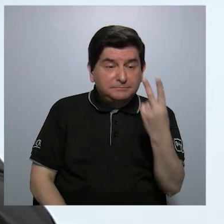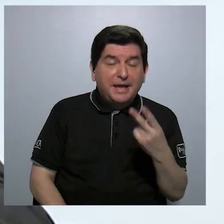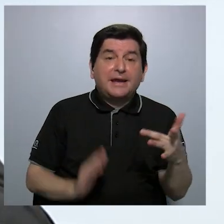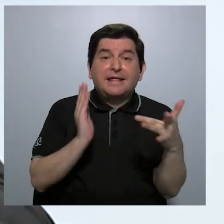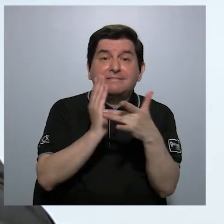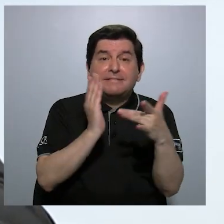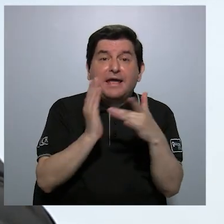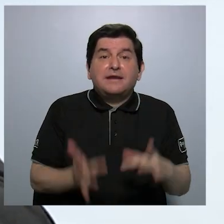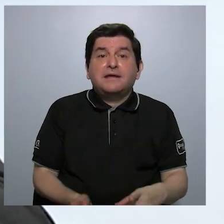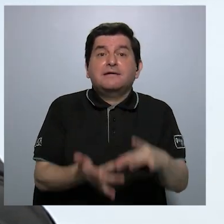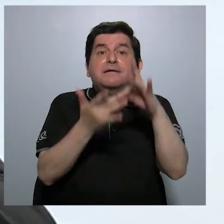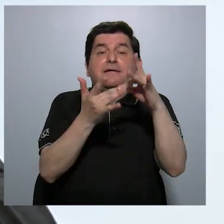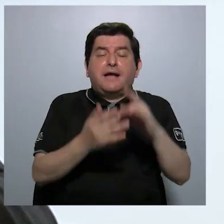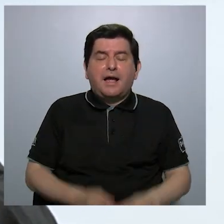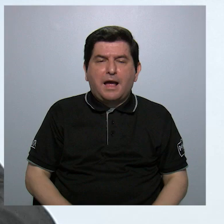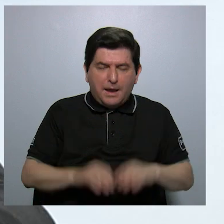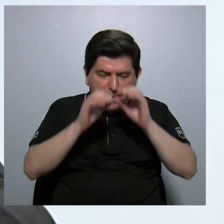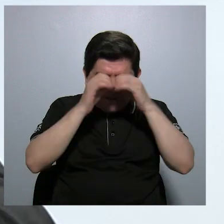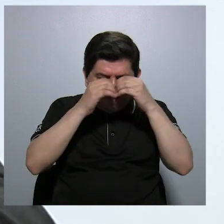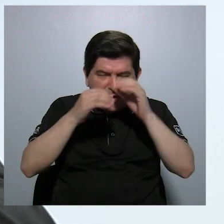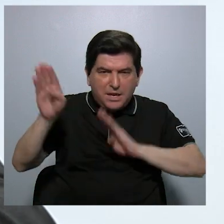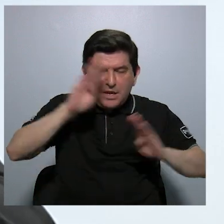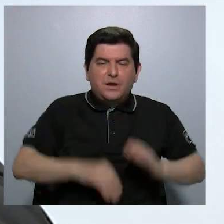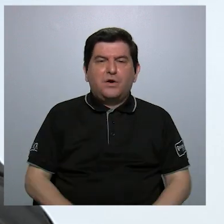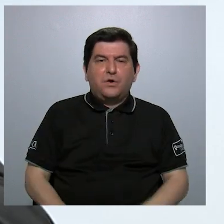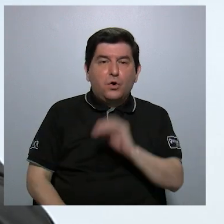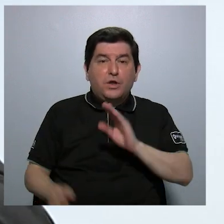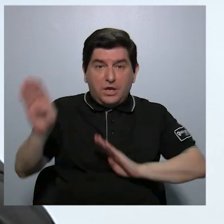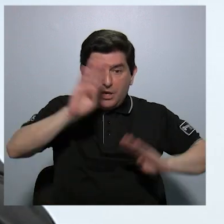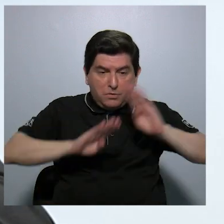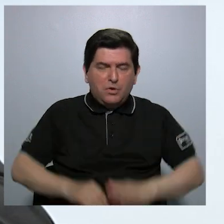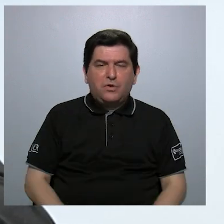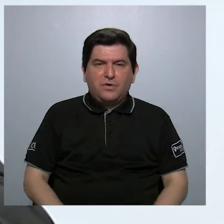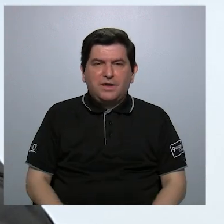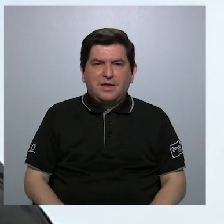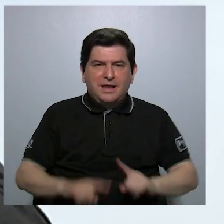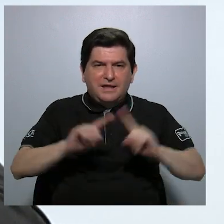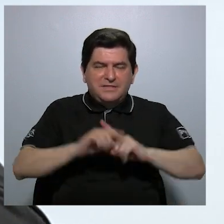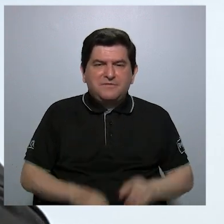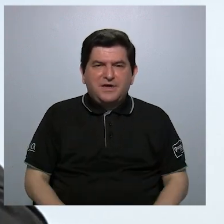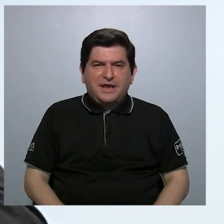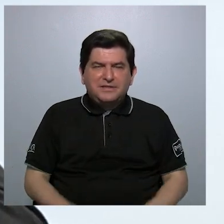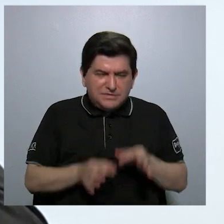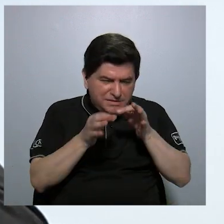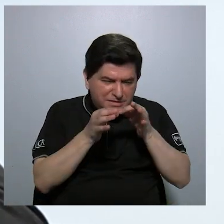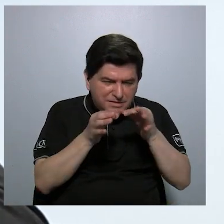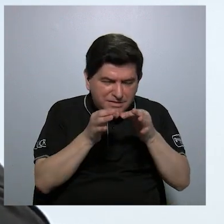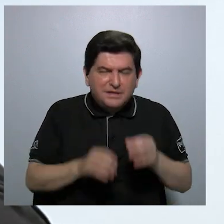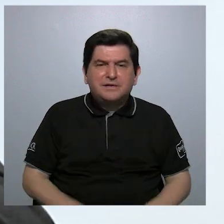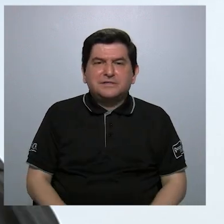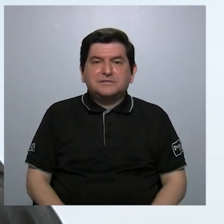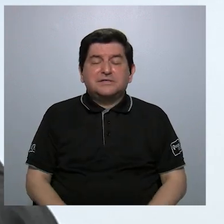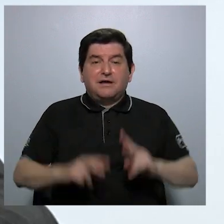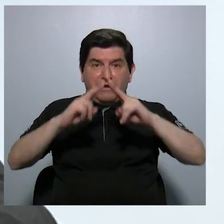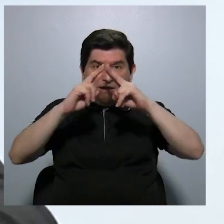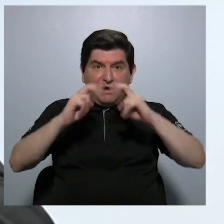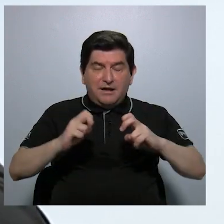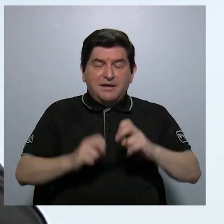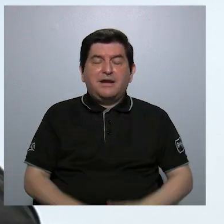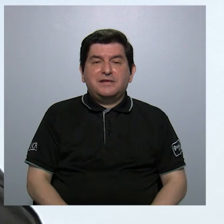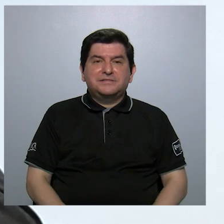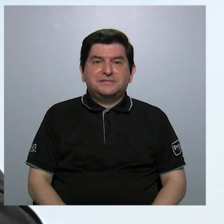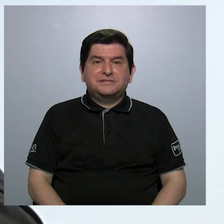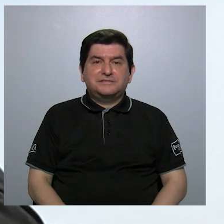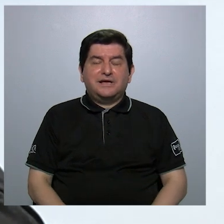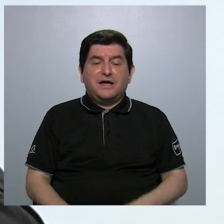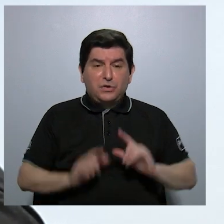con técnicas especializadas en microbiología y biología para moldar ciertas comunidades microbianas para producir biogás, podemos utilizar